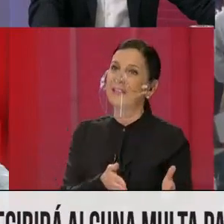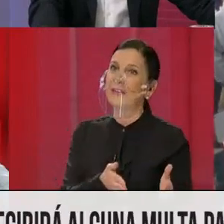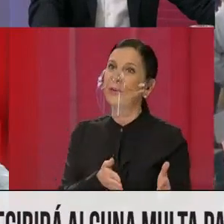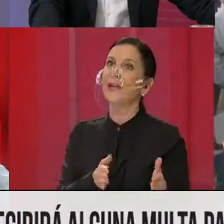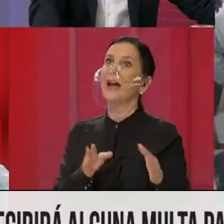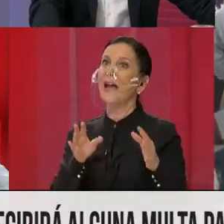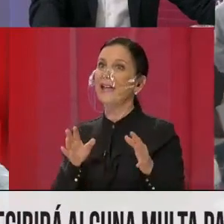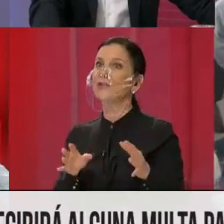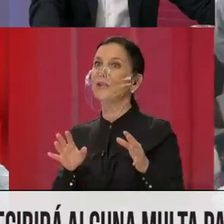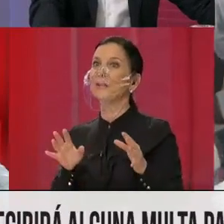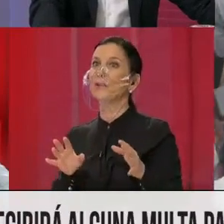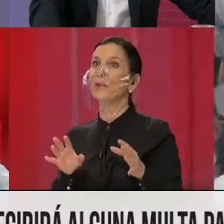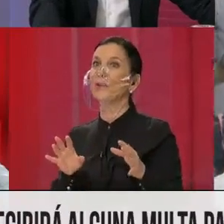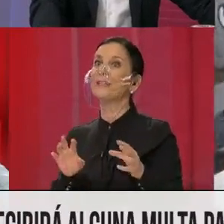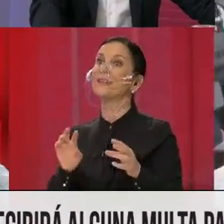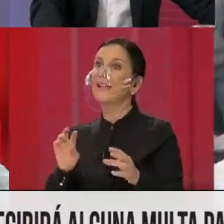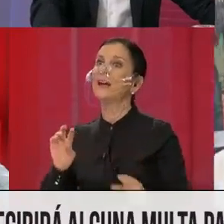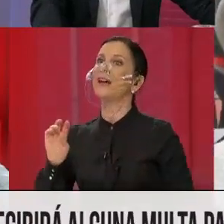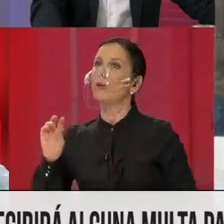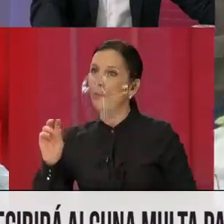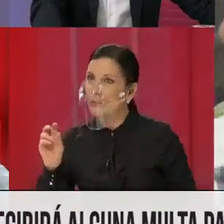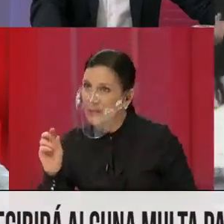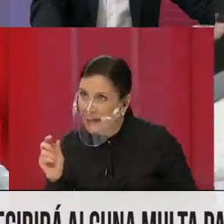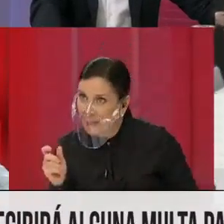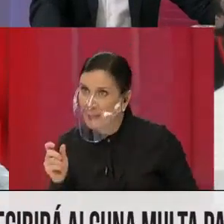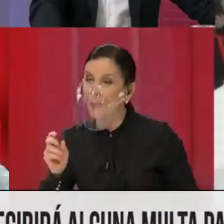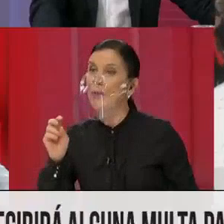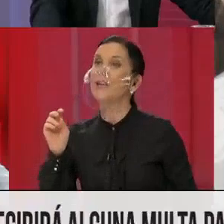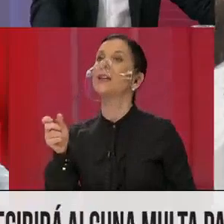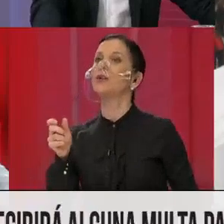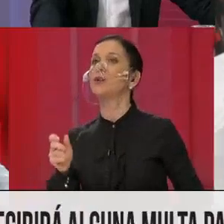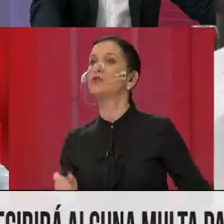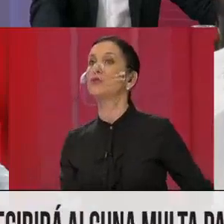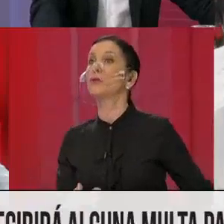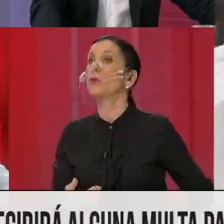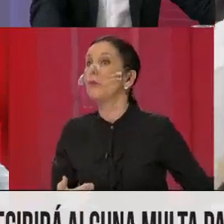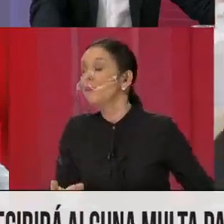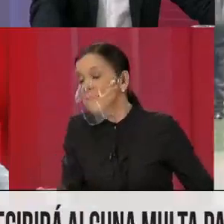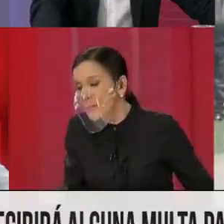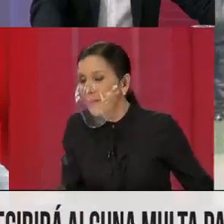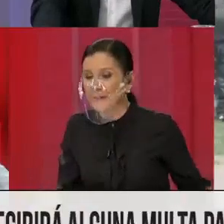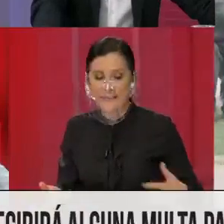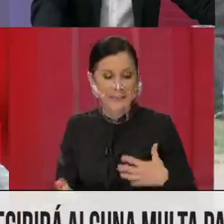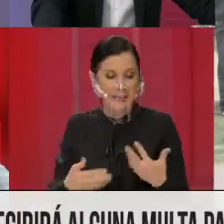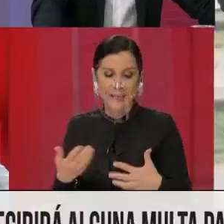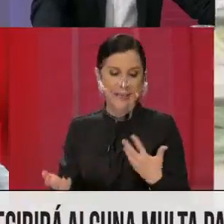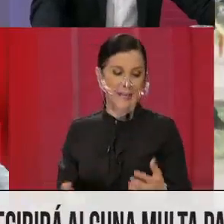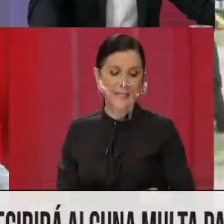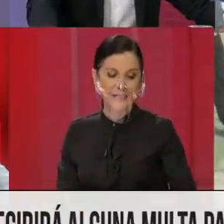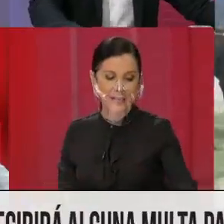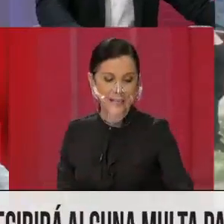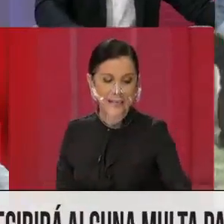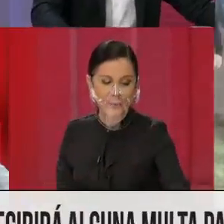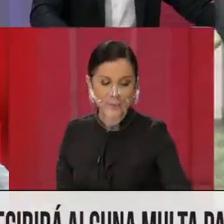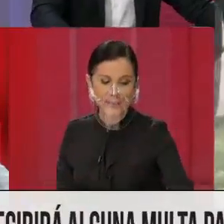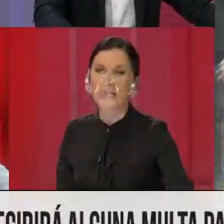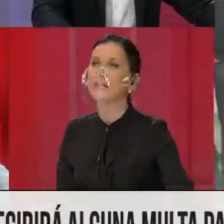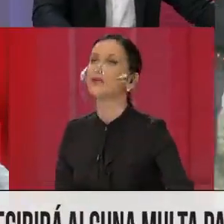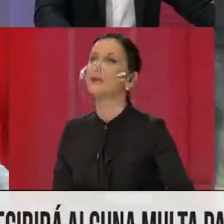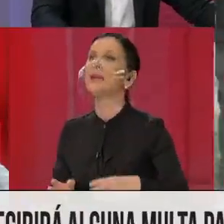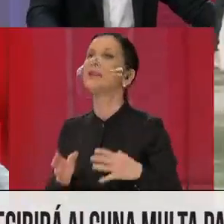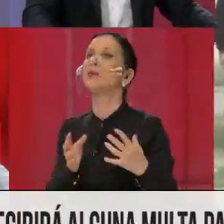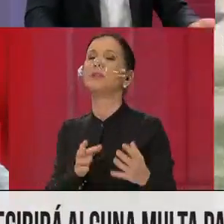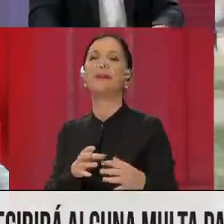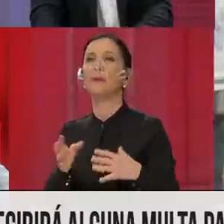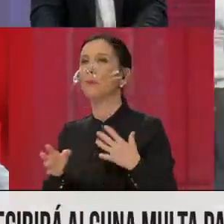del estallido ha hecho que el Partido Comunista tenga un cambio, un giro en su forma probablemente de ejercer la política,